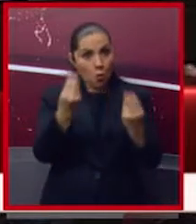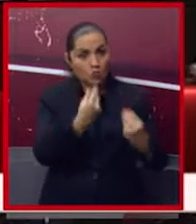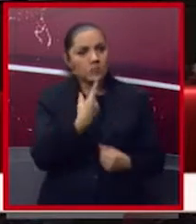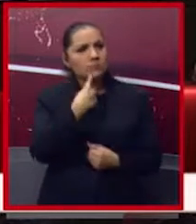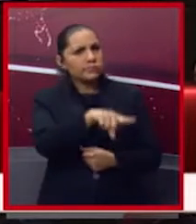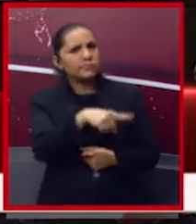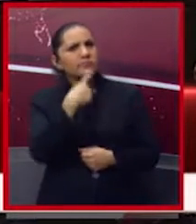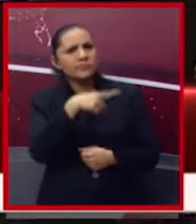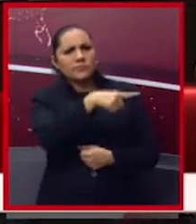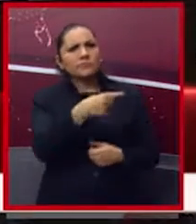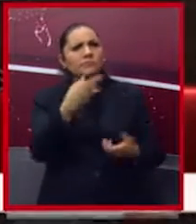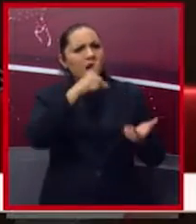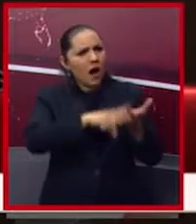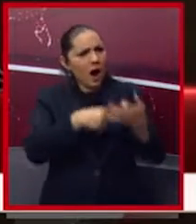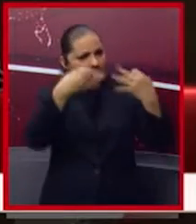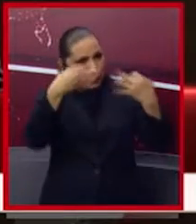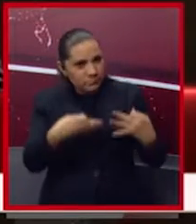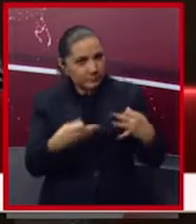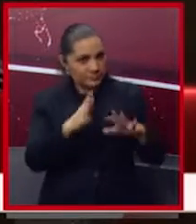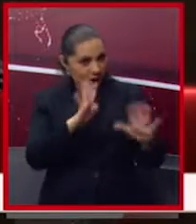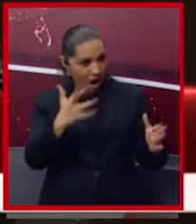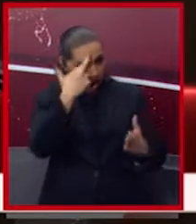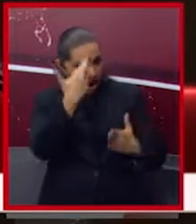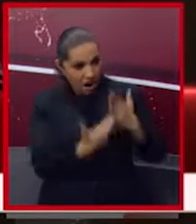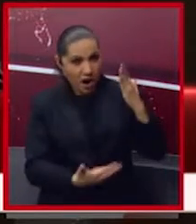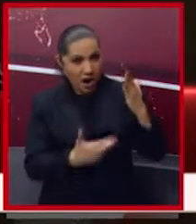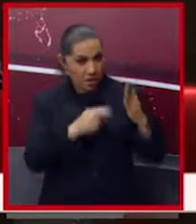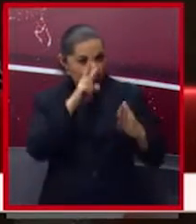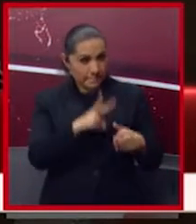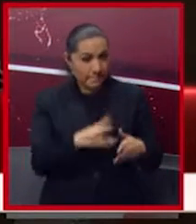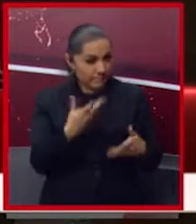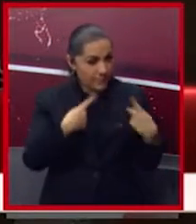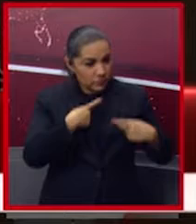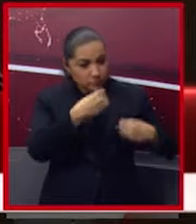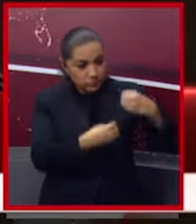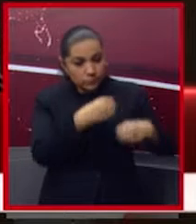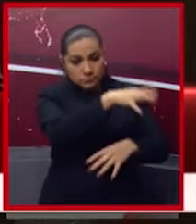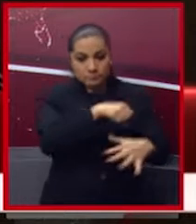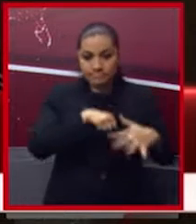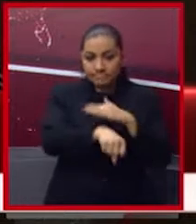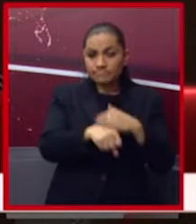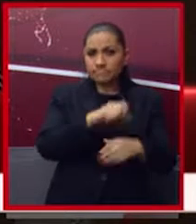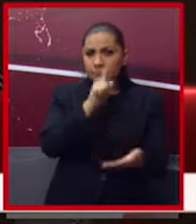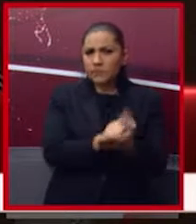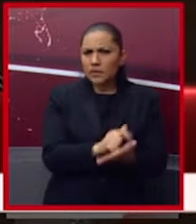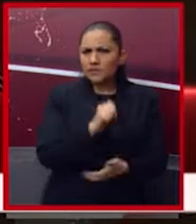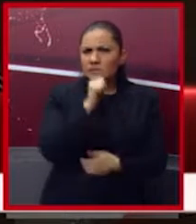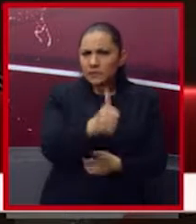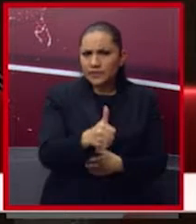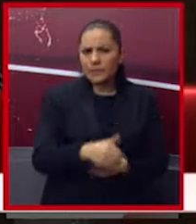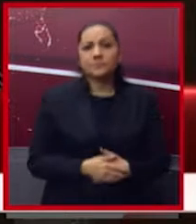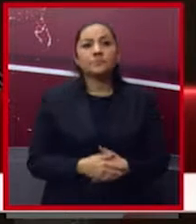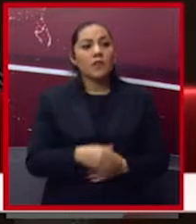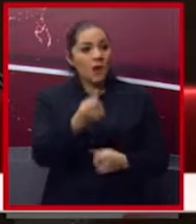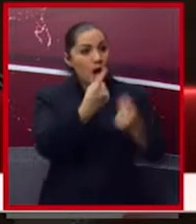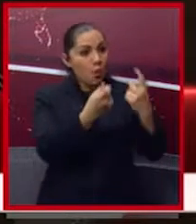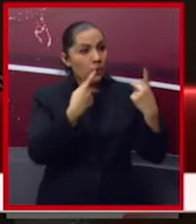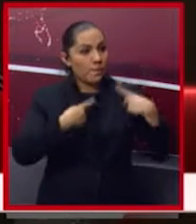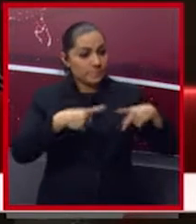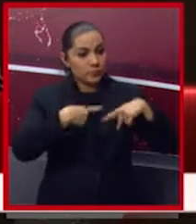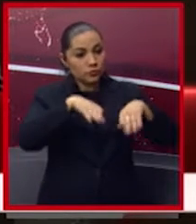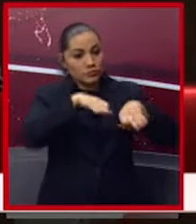impunidad. Ha predominado el llamado urgente para emprender acciones que detengan las agresiones a periodistas